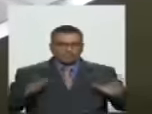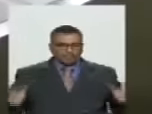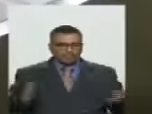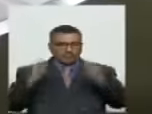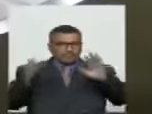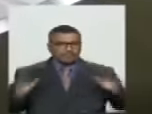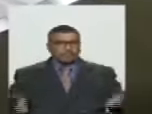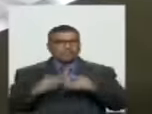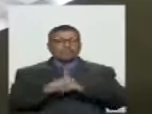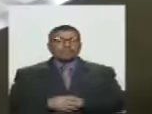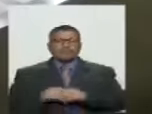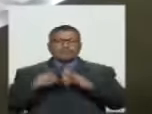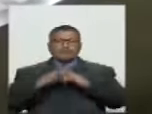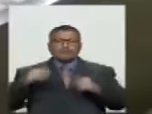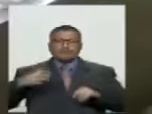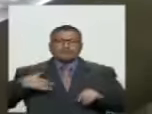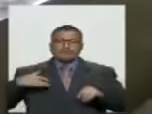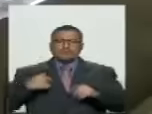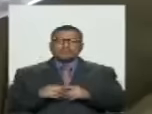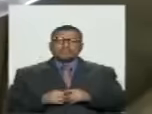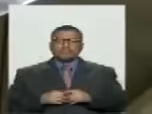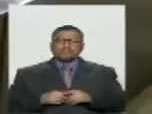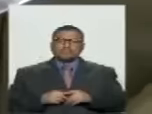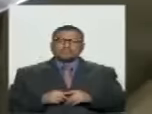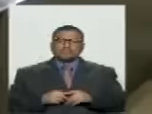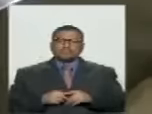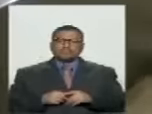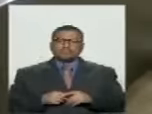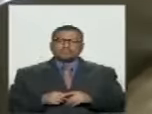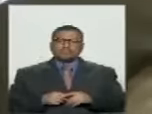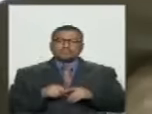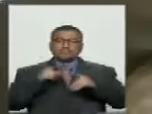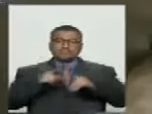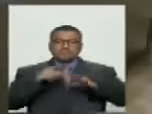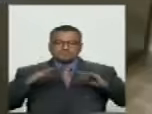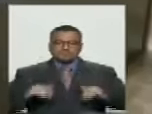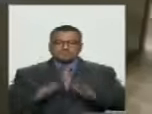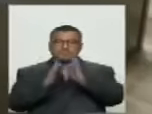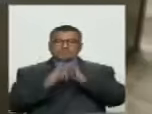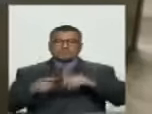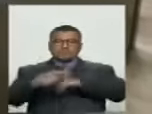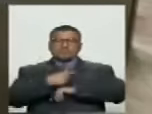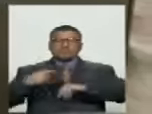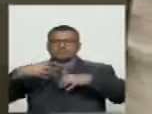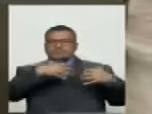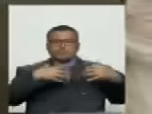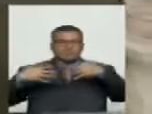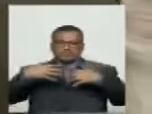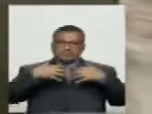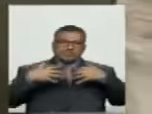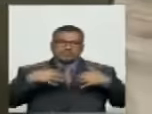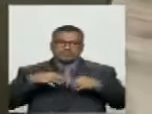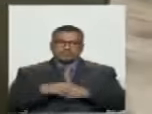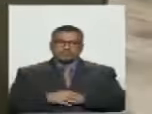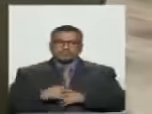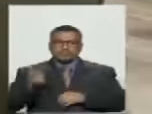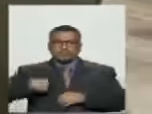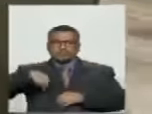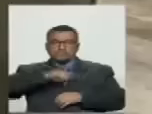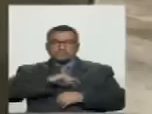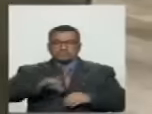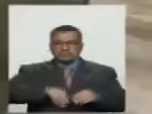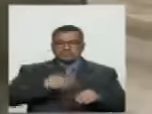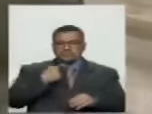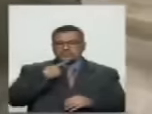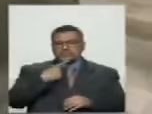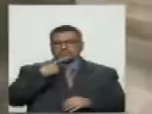promoviendo, estimulando sentimientos para que haya confrontación, buscando una guerra civil. Nosotros podemos decir